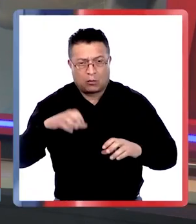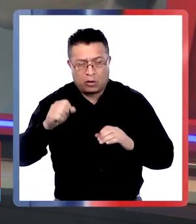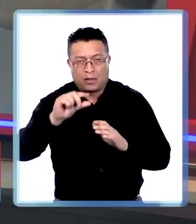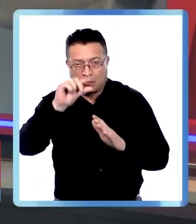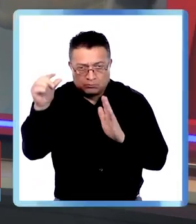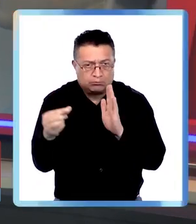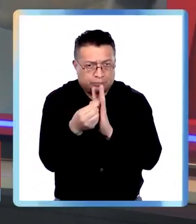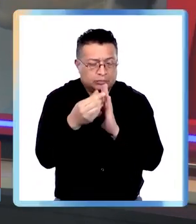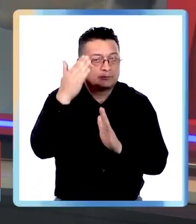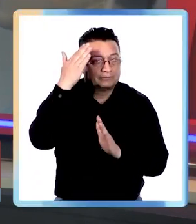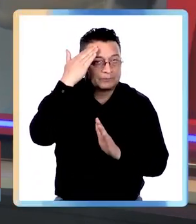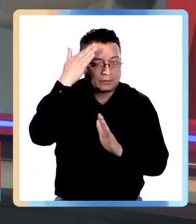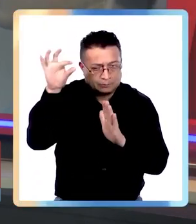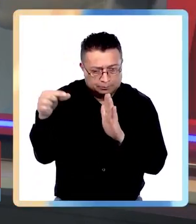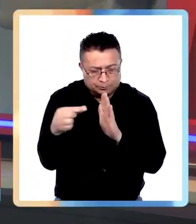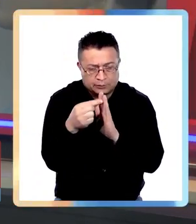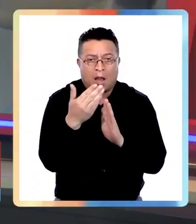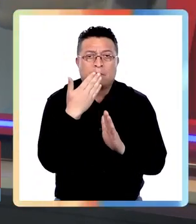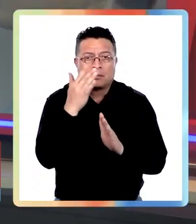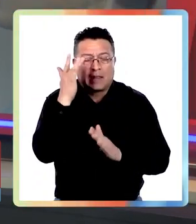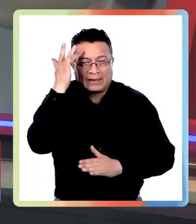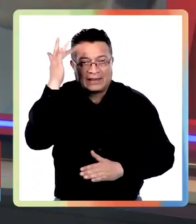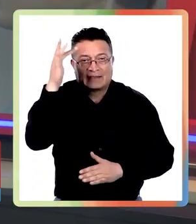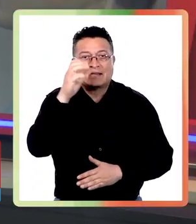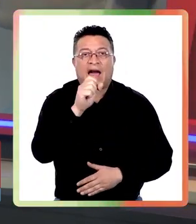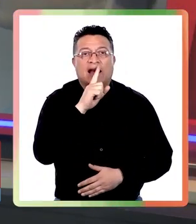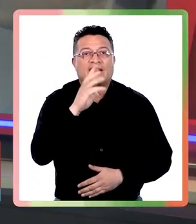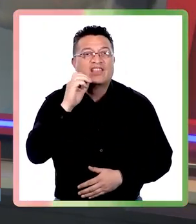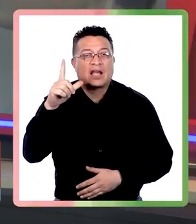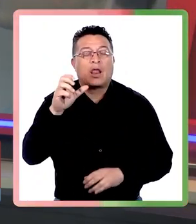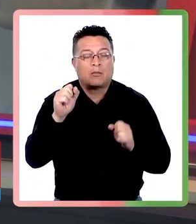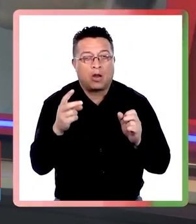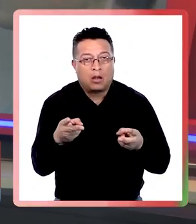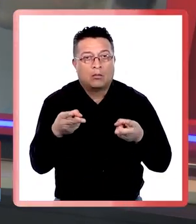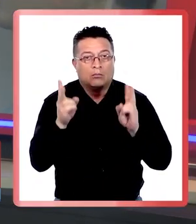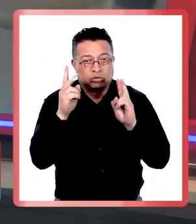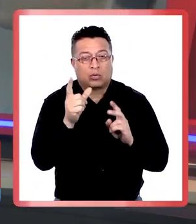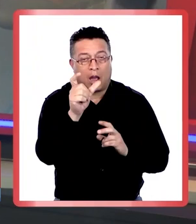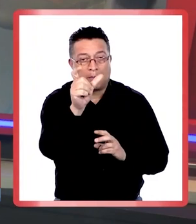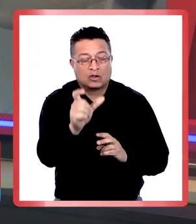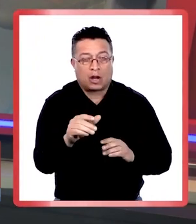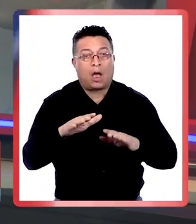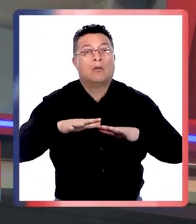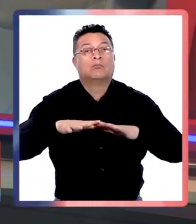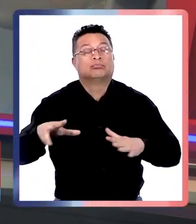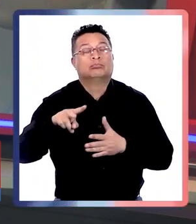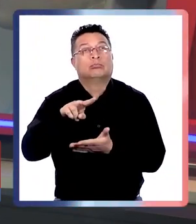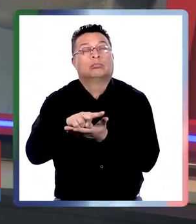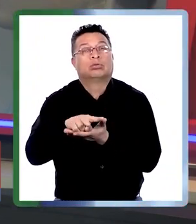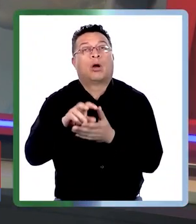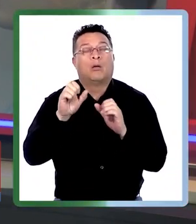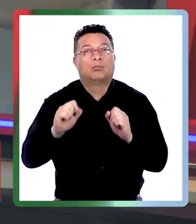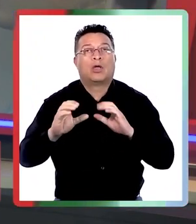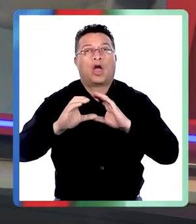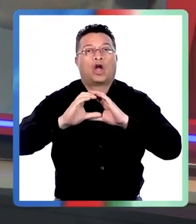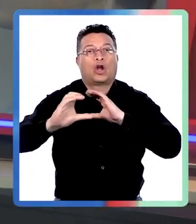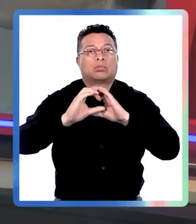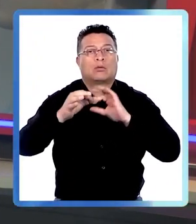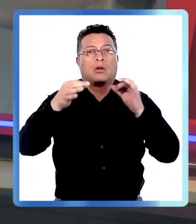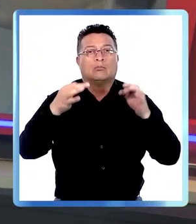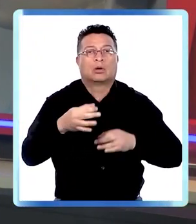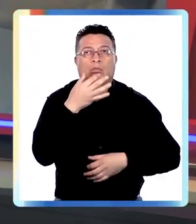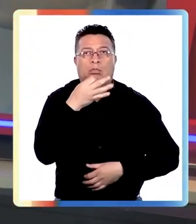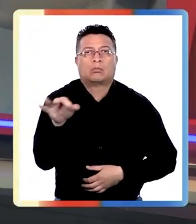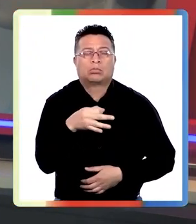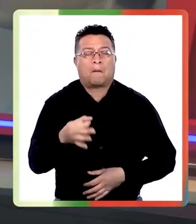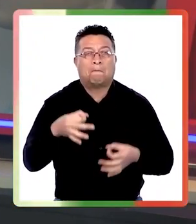cerebrales mejorados con inteligencia artificial que han permitido que una paciente con parálisis pueda comunicarse con precisión y rapidez.